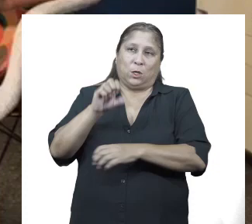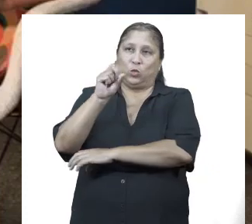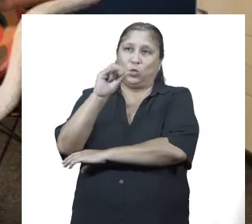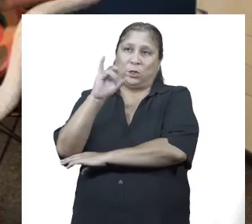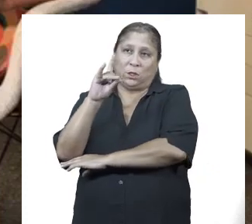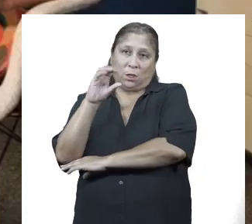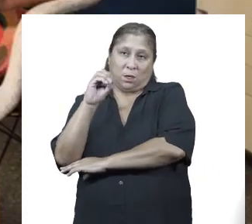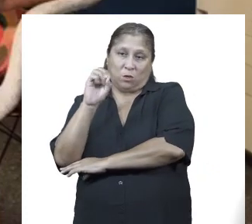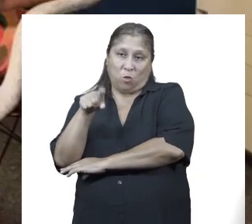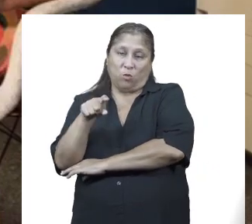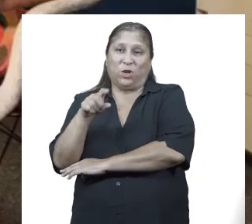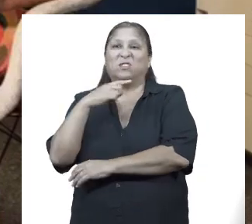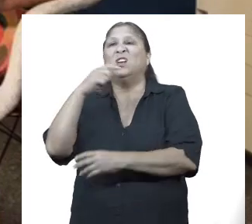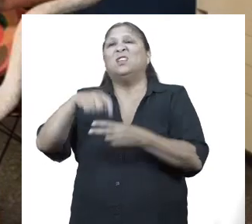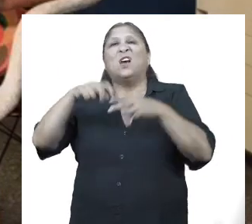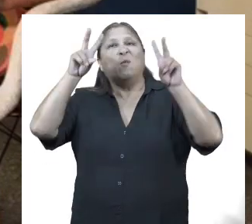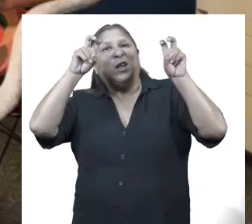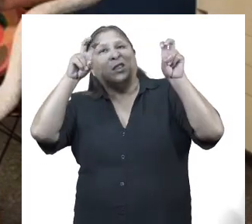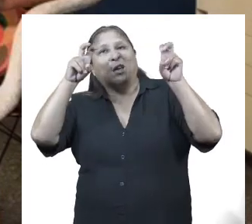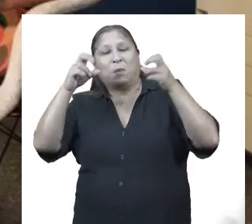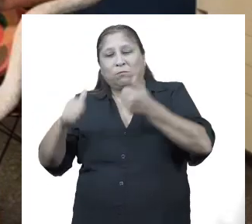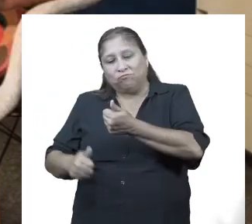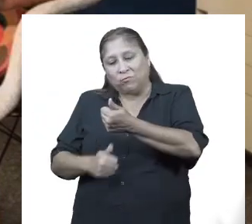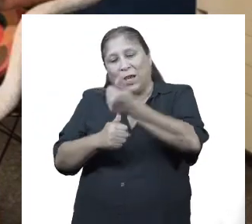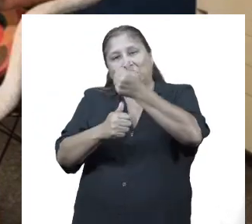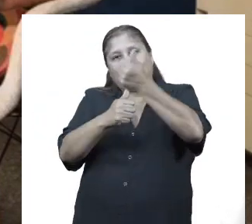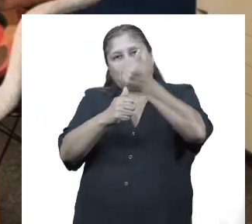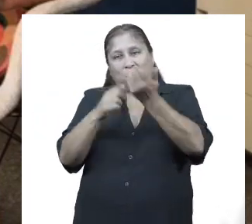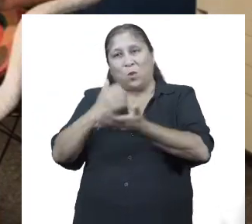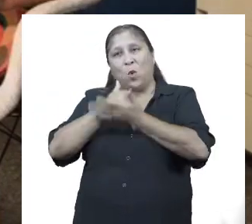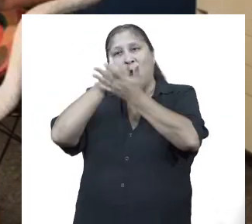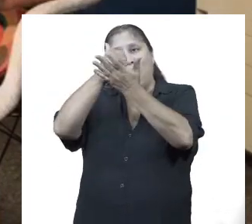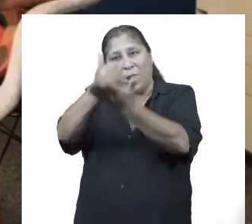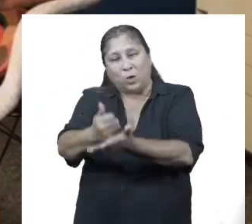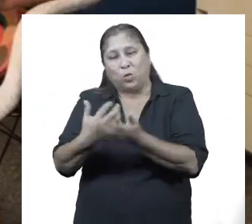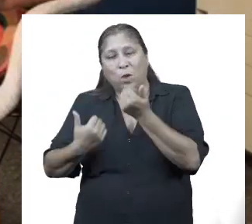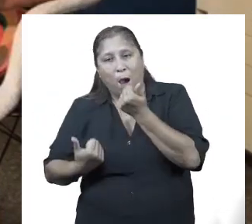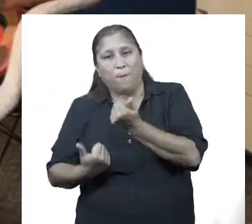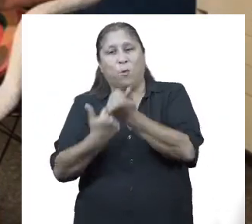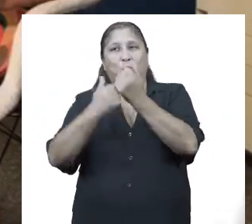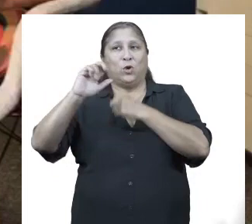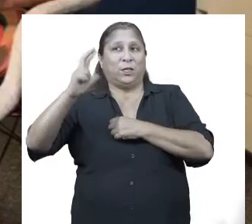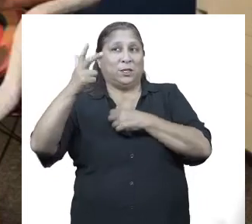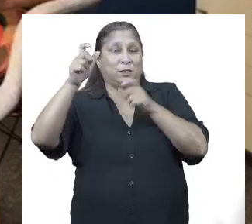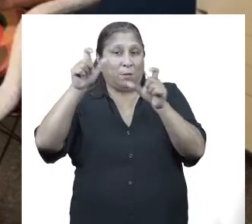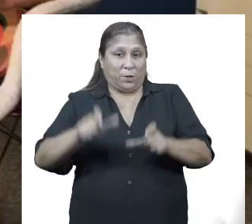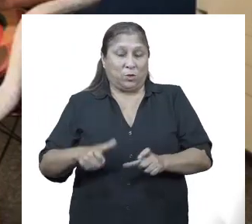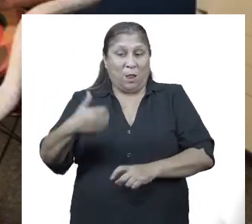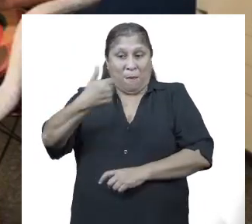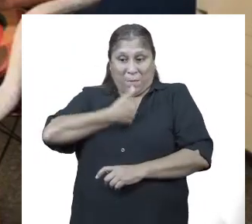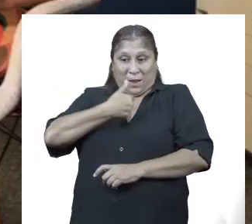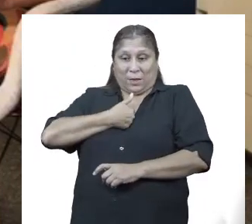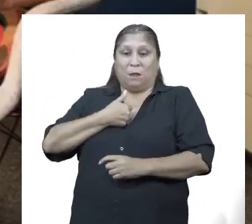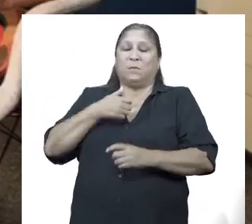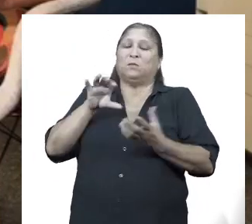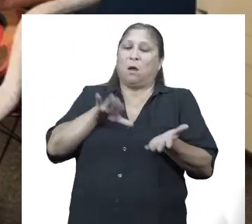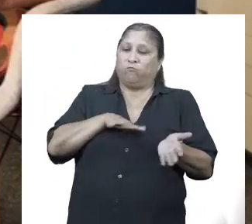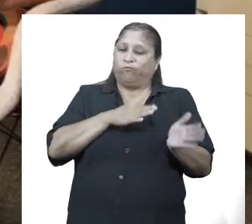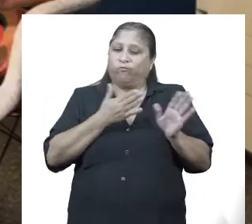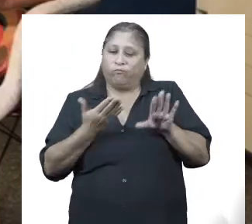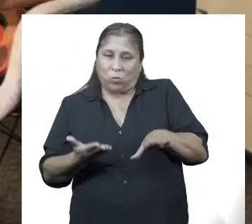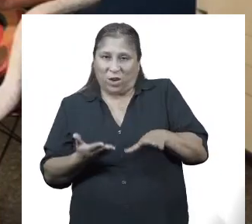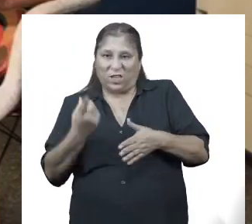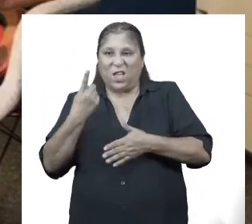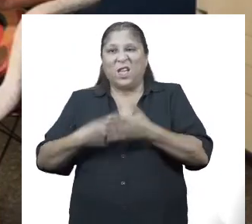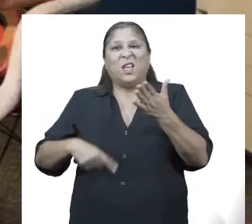de suicidio asistido, es decir, el auxilio, la ayuda, la contribución del tercero para que sea la misma persona la que realice el acto.